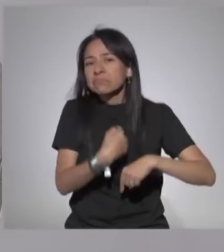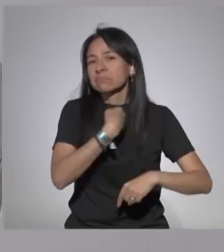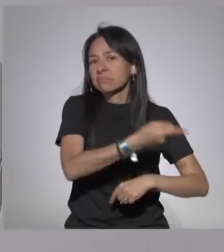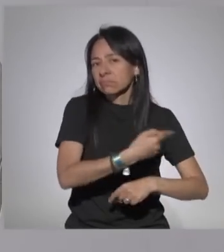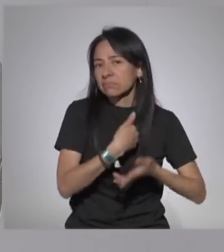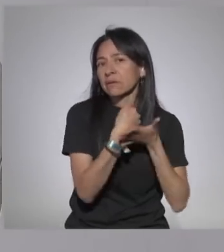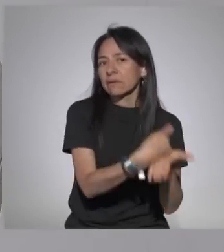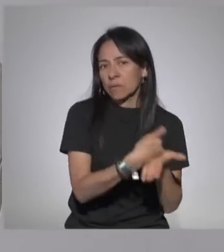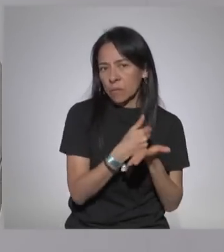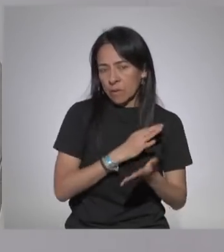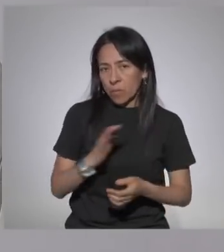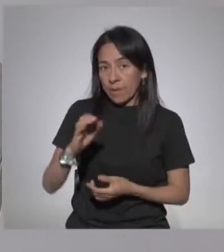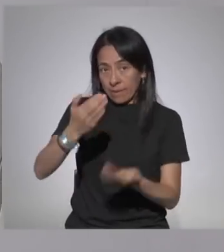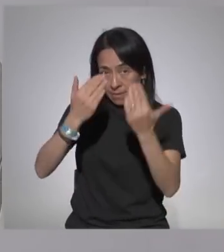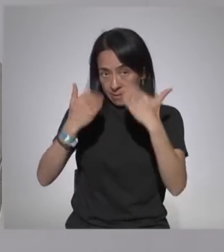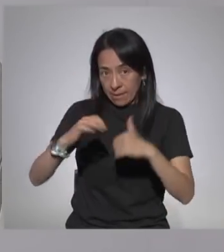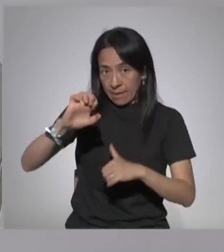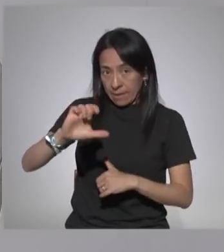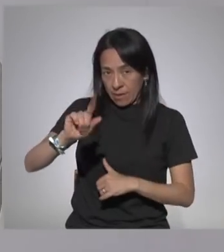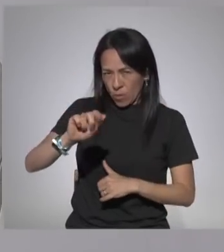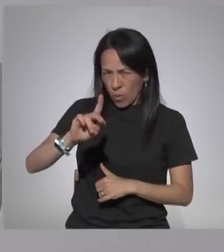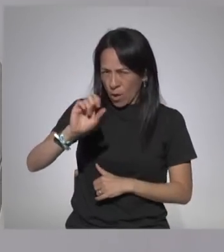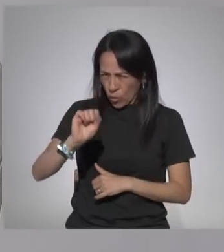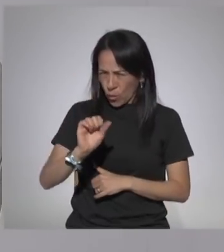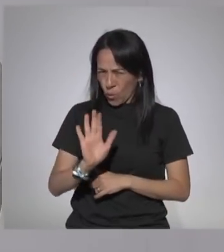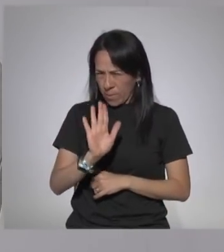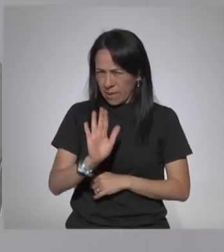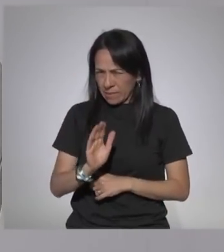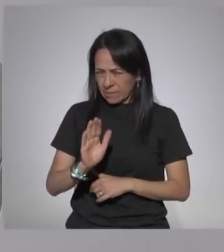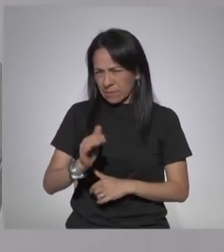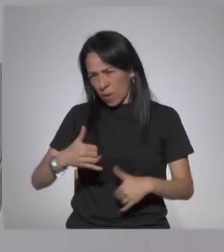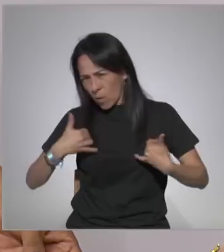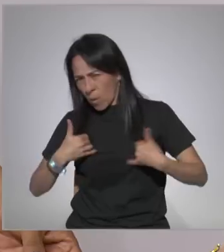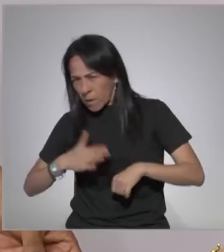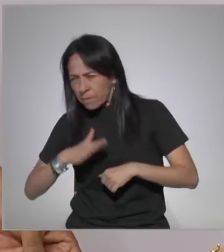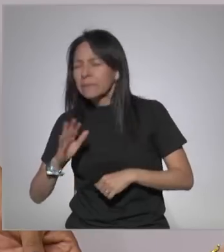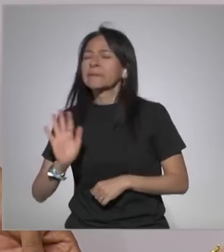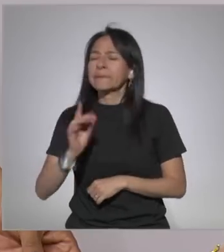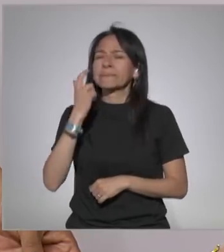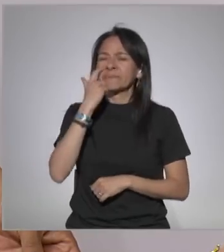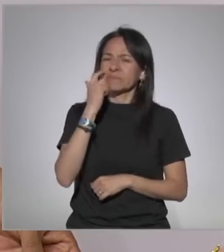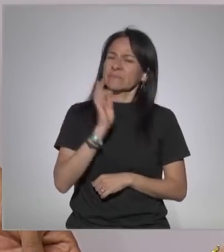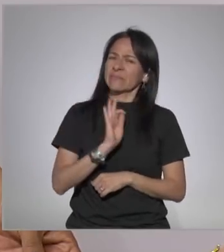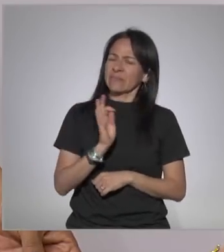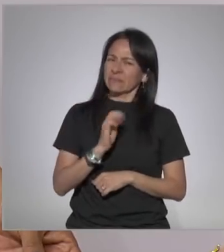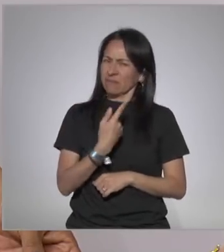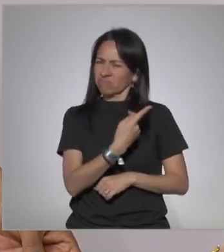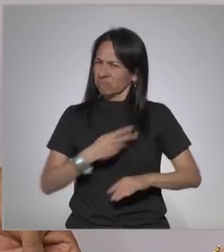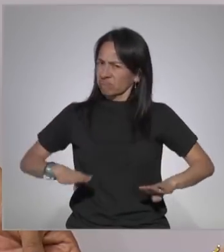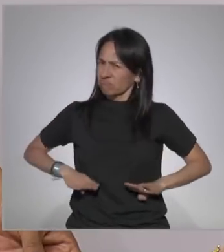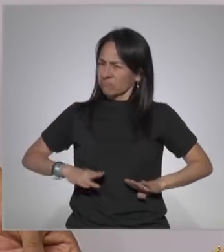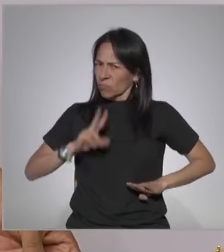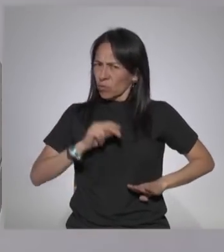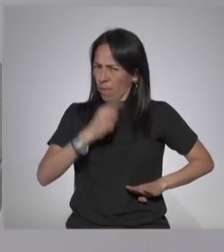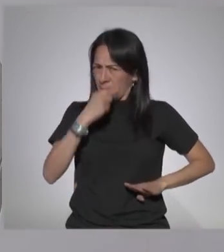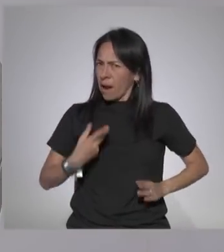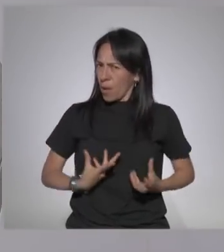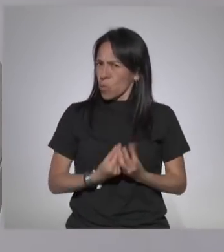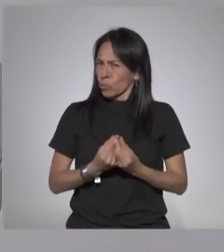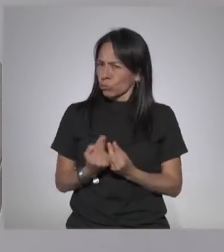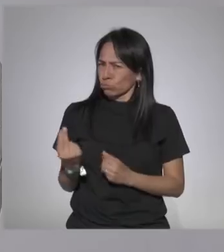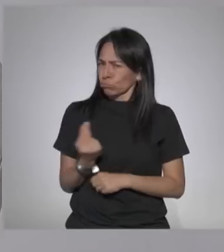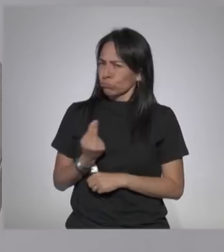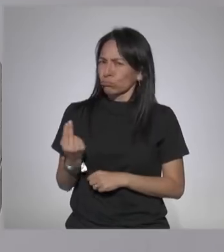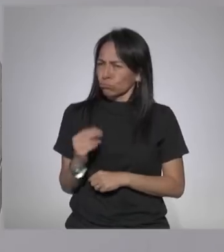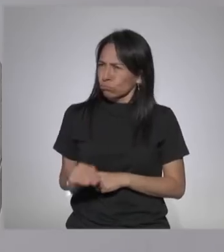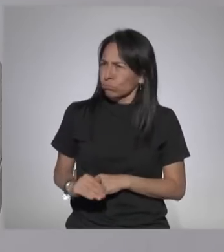nos dice, entonces, ella parece que es más joven, nos dice, entonces no tenemos pareja para envejecer juntos, que esa no es la finalidad de encontrar